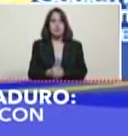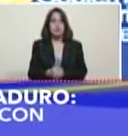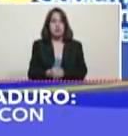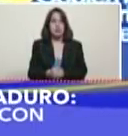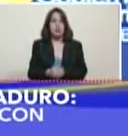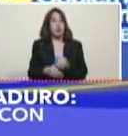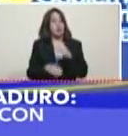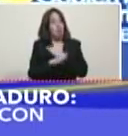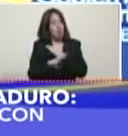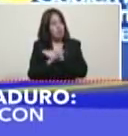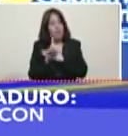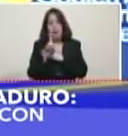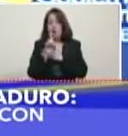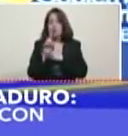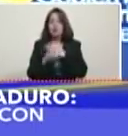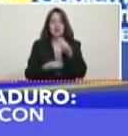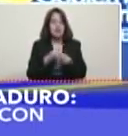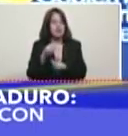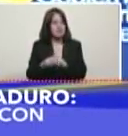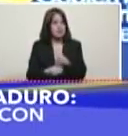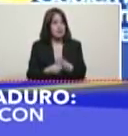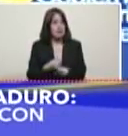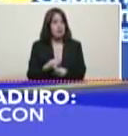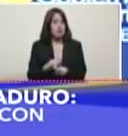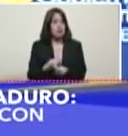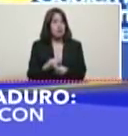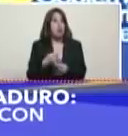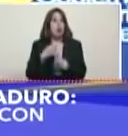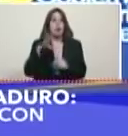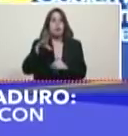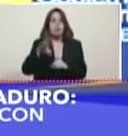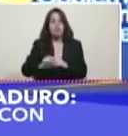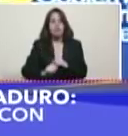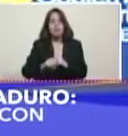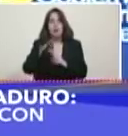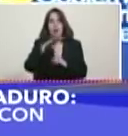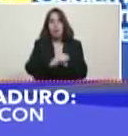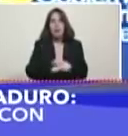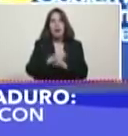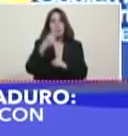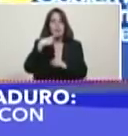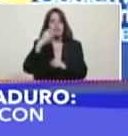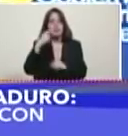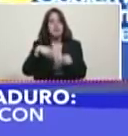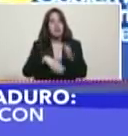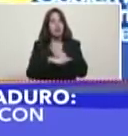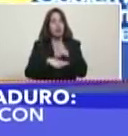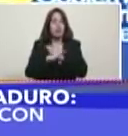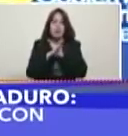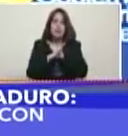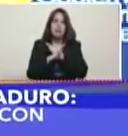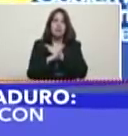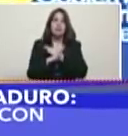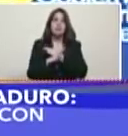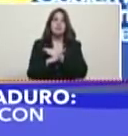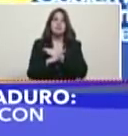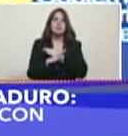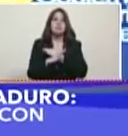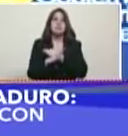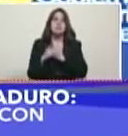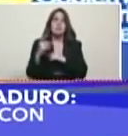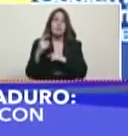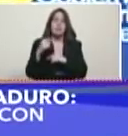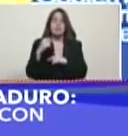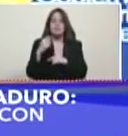Todavía no lo estamos haciendo. Y nos toca importar muchas cosas. Claro, hay medicinas que todavía no se pueden